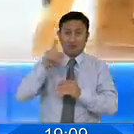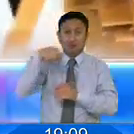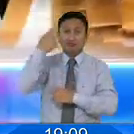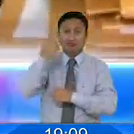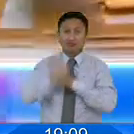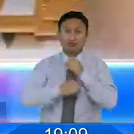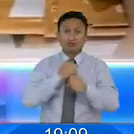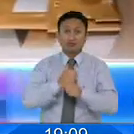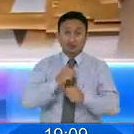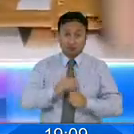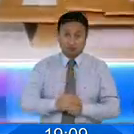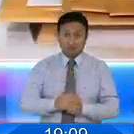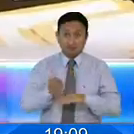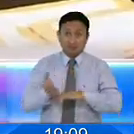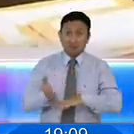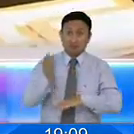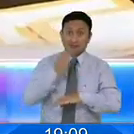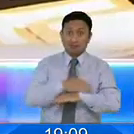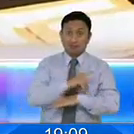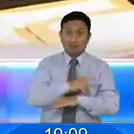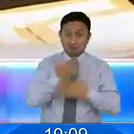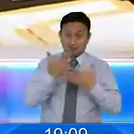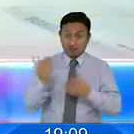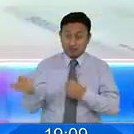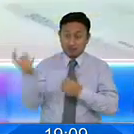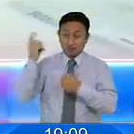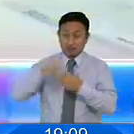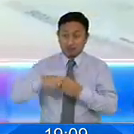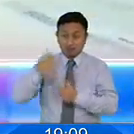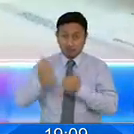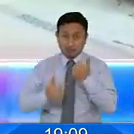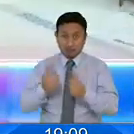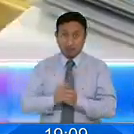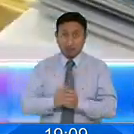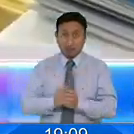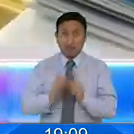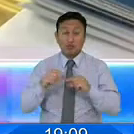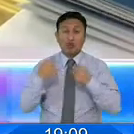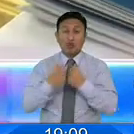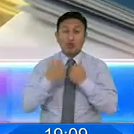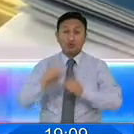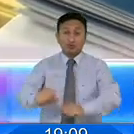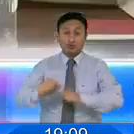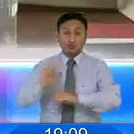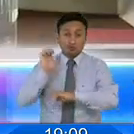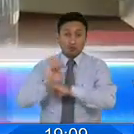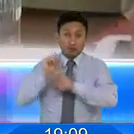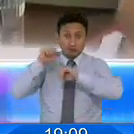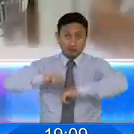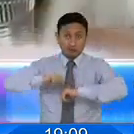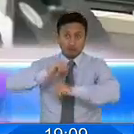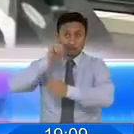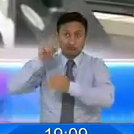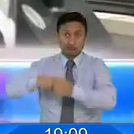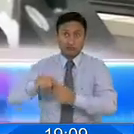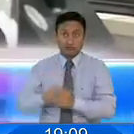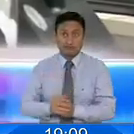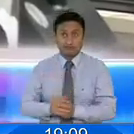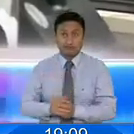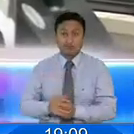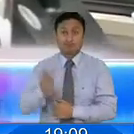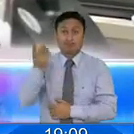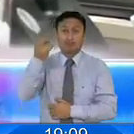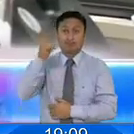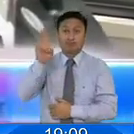2021. Minutos antes de que concluya la inscripción de candidaturas, el partido Fuerza Ecuador ingresó su binomio. Con ello,